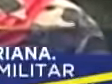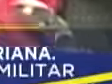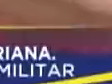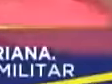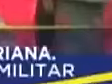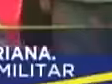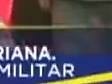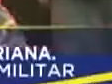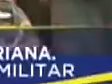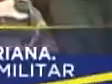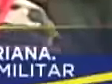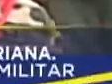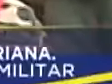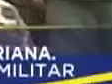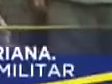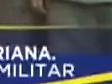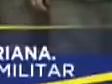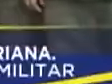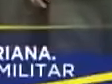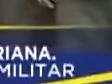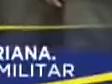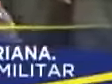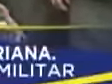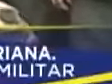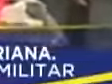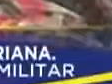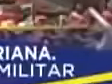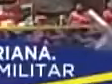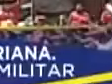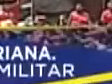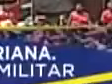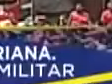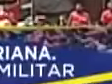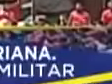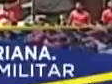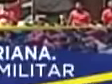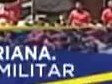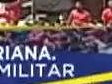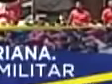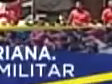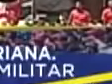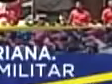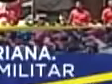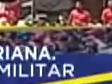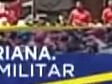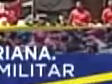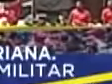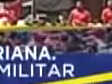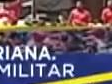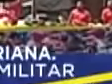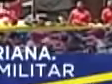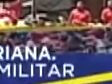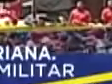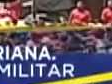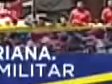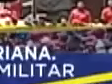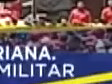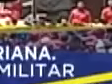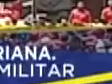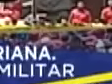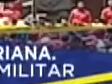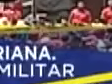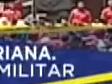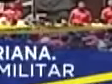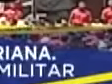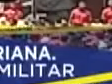empezando por nuestro capitán Diosdado Cabello, vinimos a reafirmar el